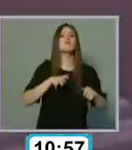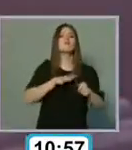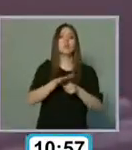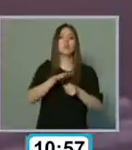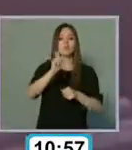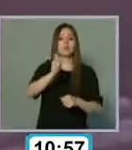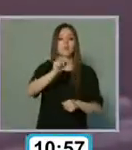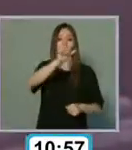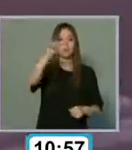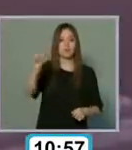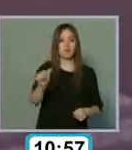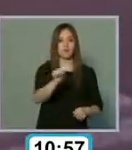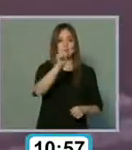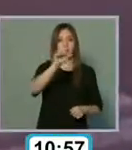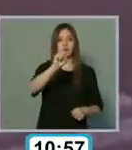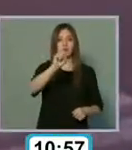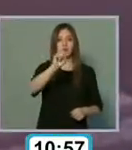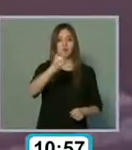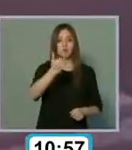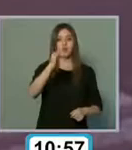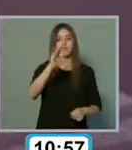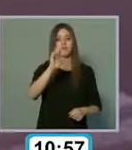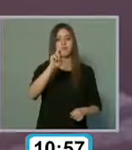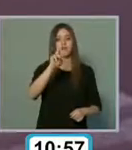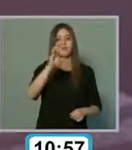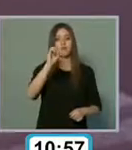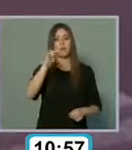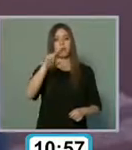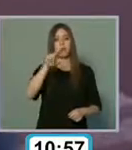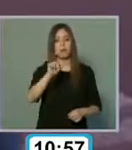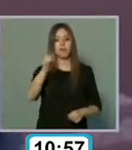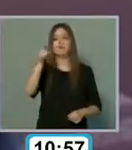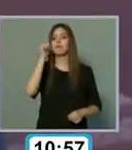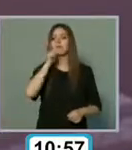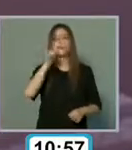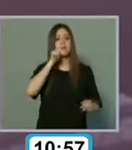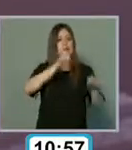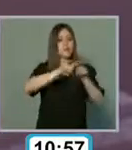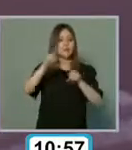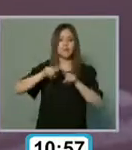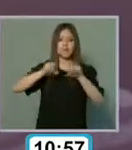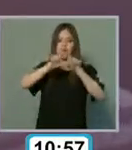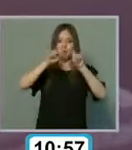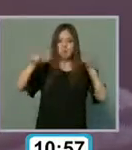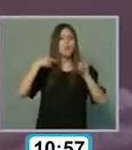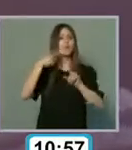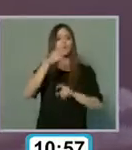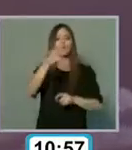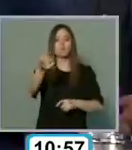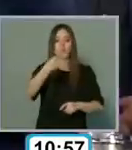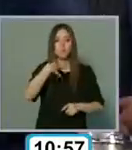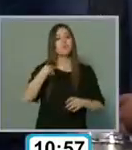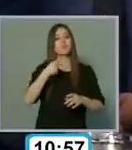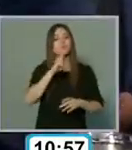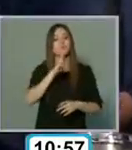es @soyfercorona en todos lados, en Instagram, en Twitter, Facebook Fernando Corona. Siempre estamos ahí contestándoles. Muy bien, muchas